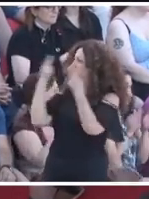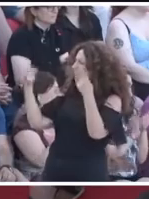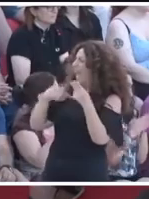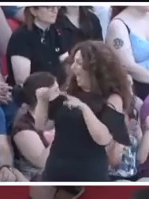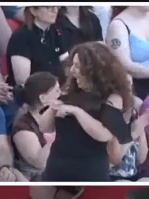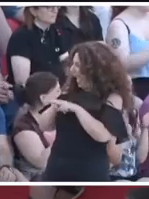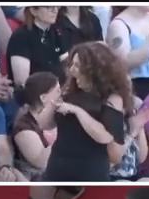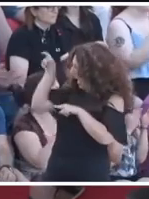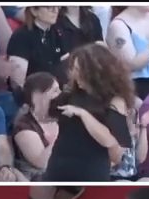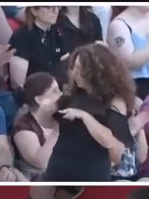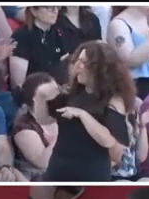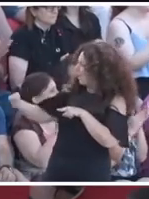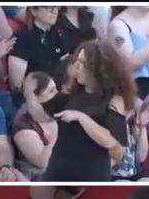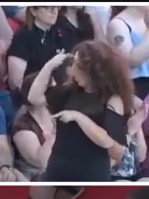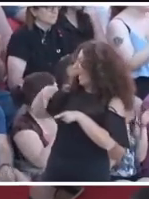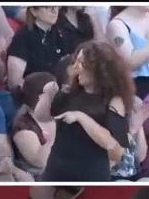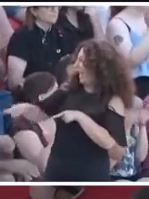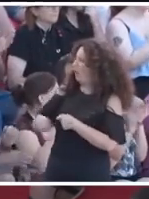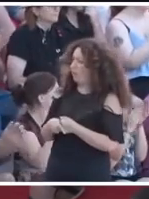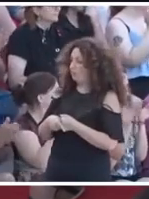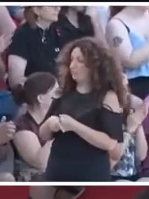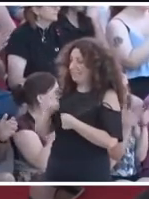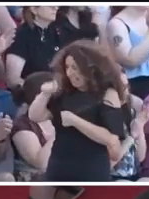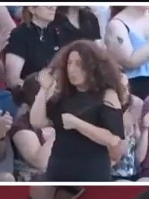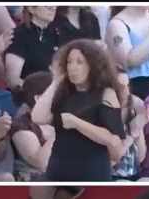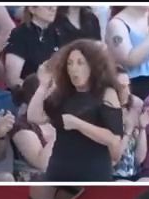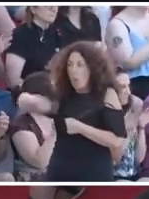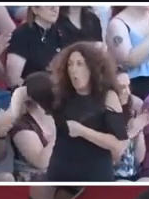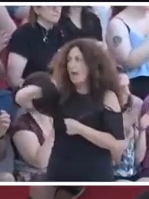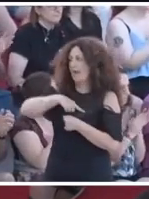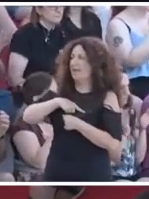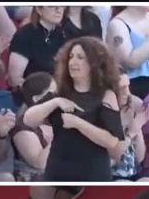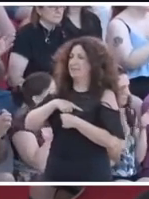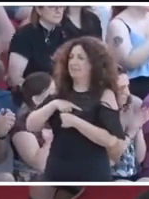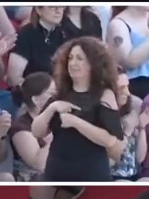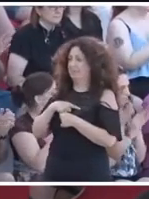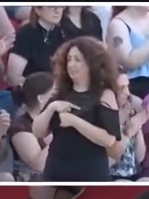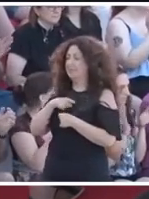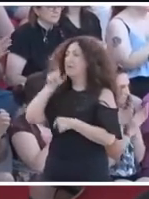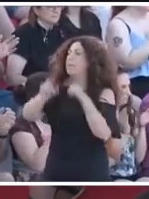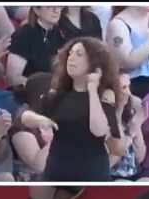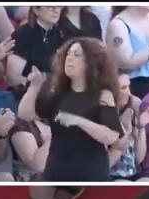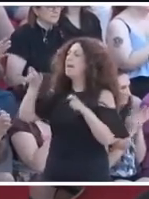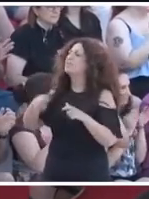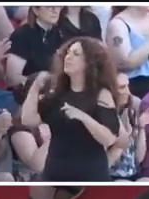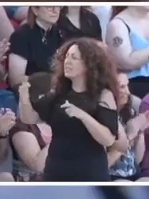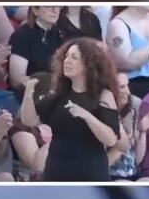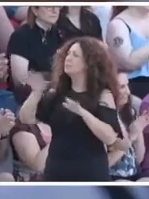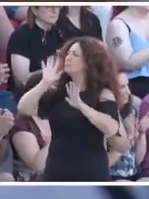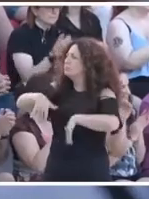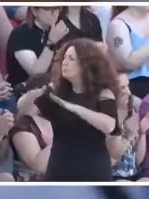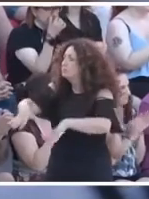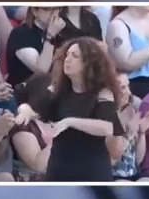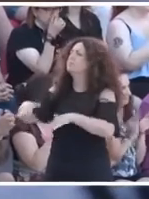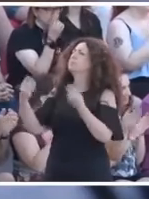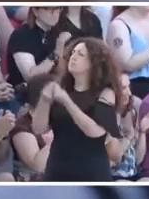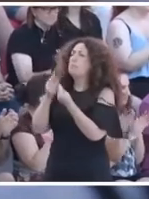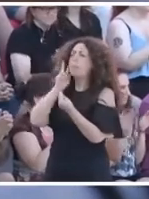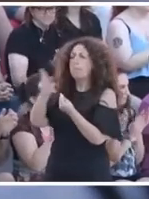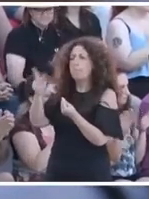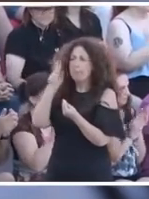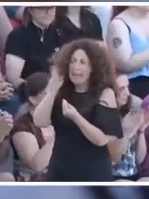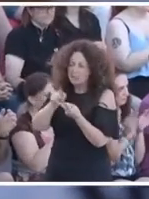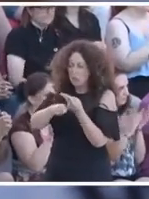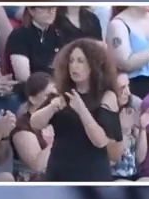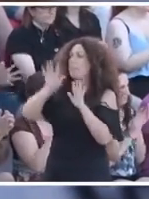yo sí te creo, todas las personas que salisteis con las mareas de pensionistas, con la marea verde,